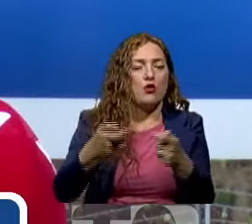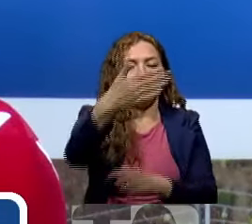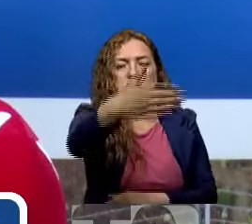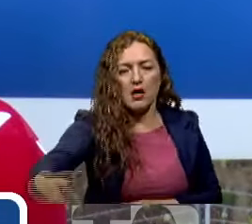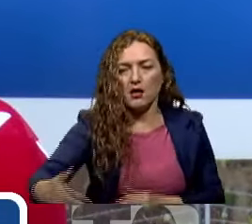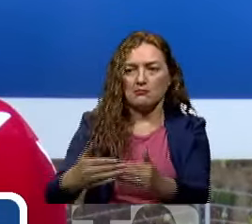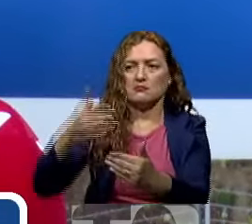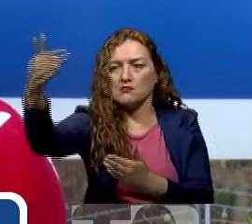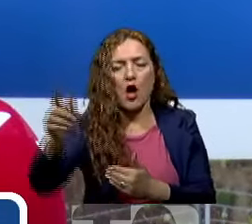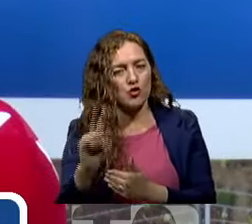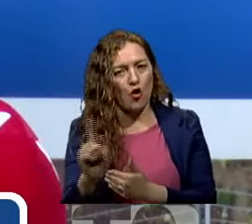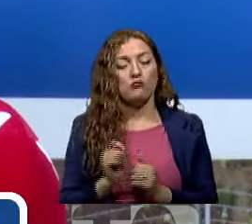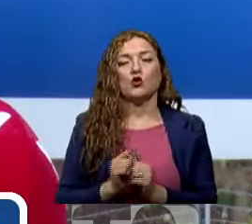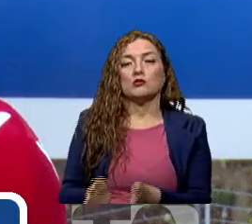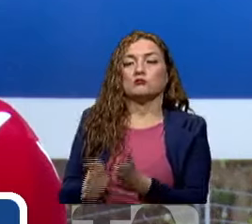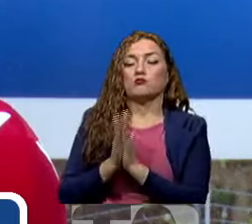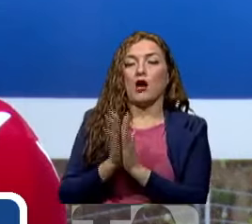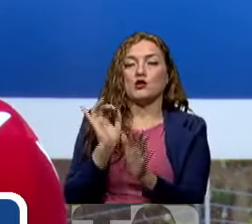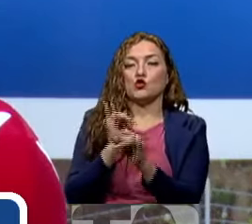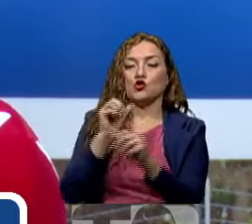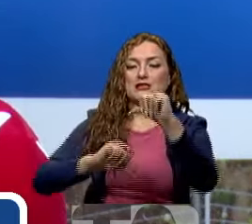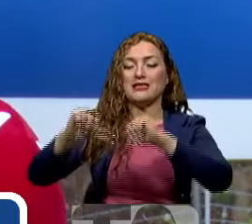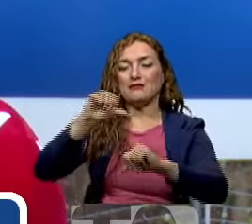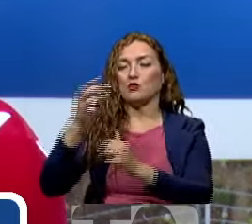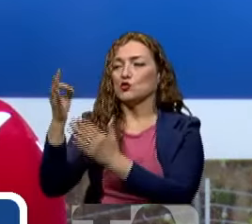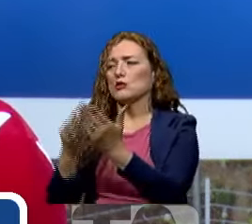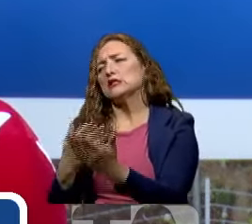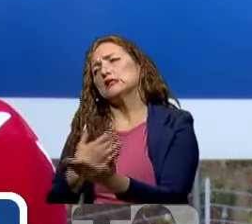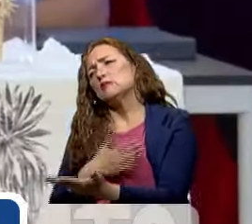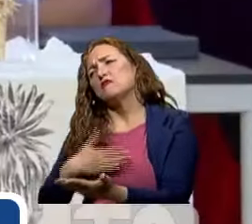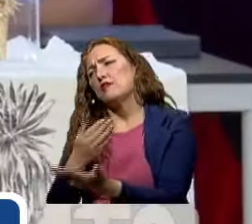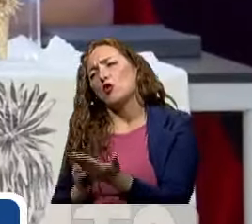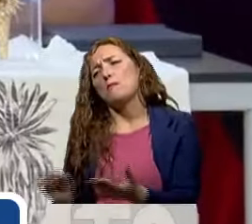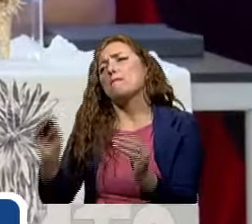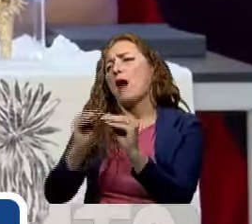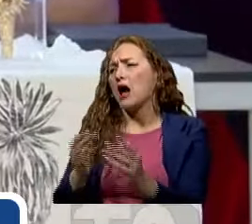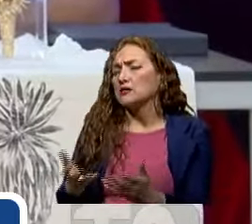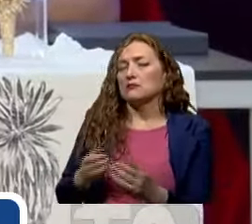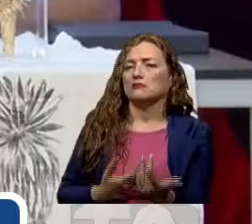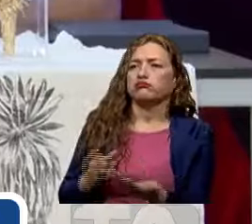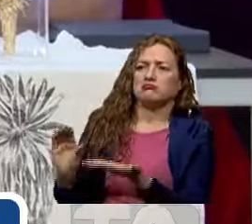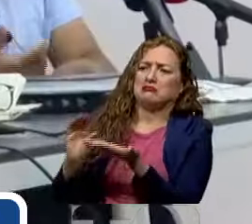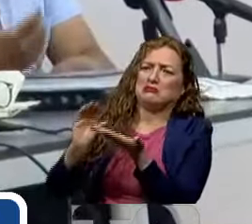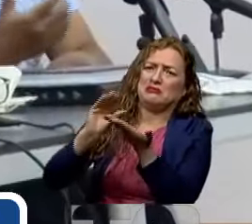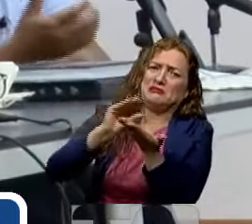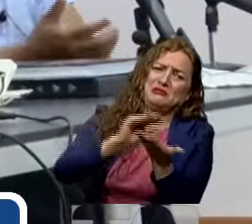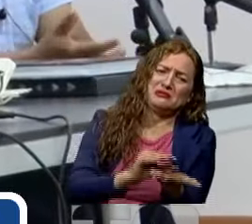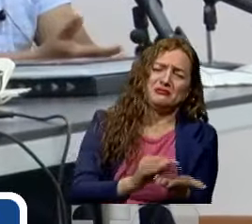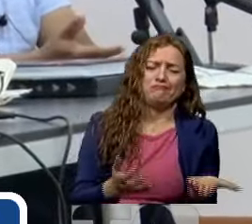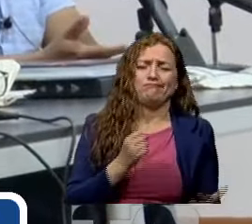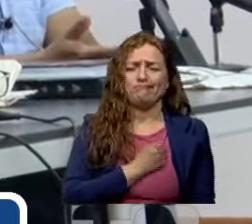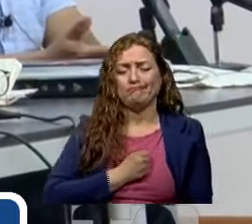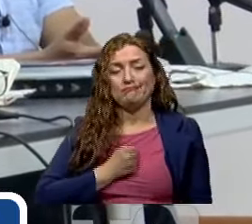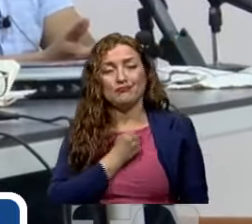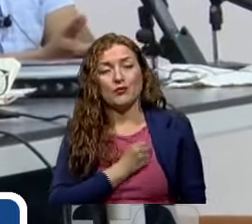los presupuestos de instituciones científicas se eleven y lamentablemente cada vez son más pequeños. Desde el colectivo Cumbres Blancas desarrollan una